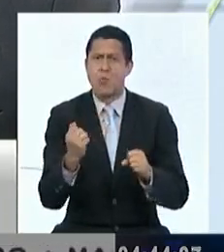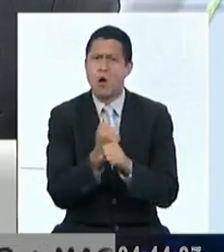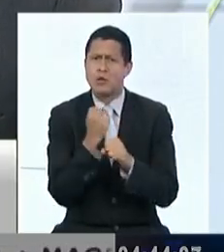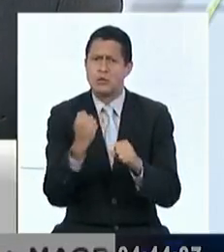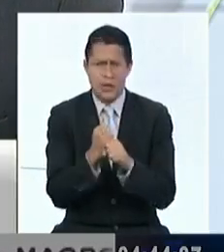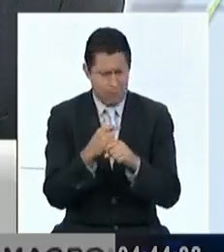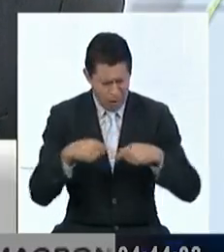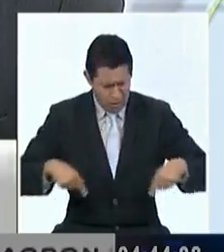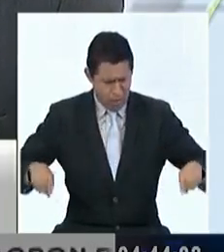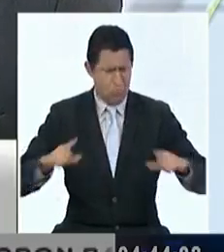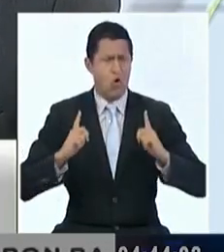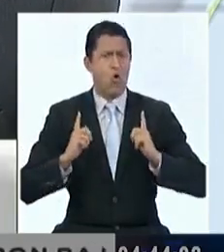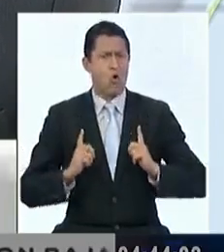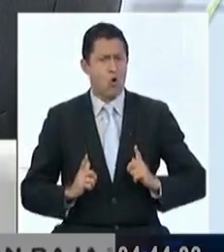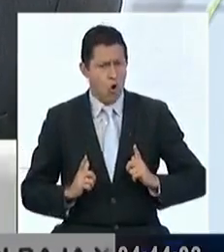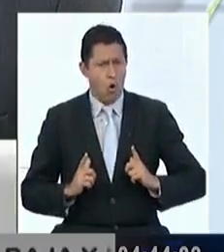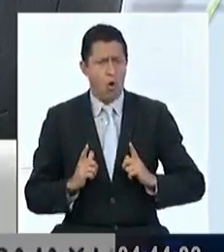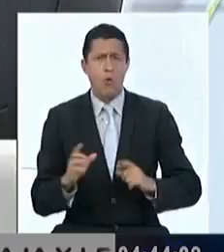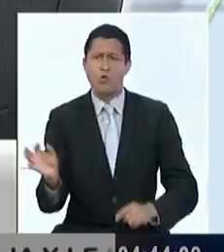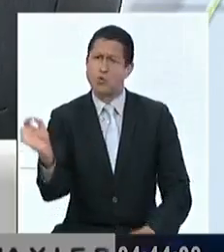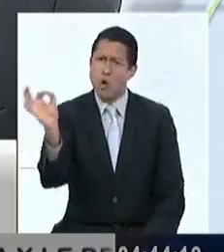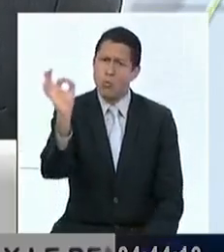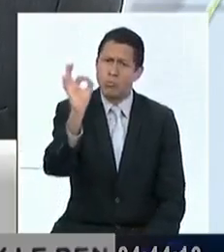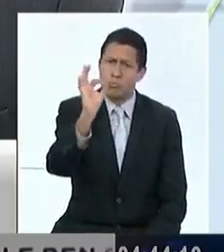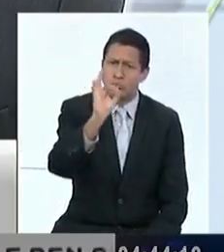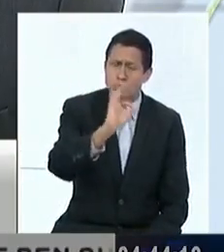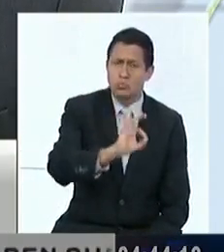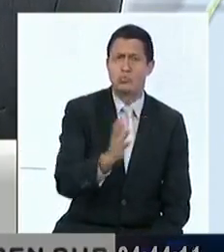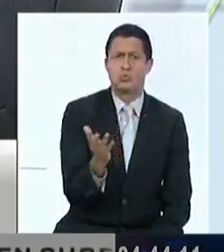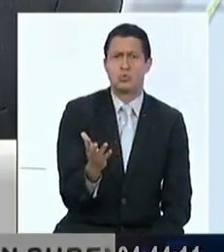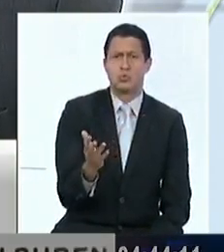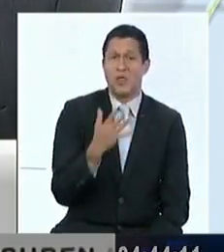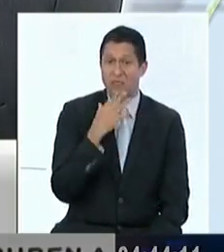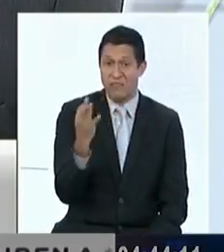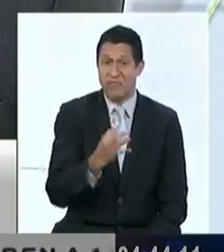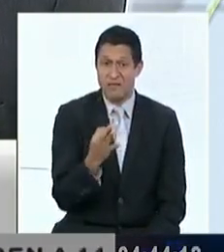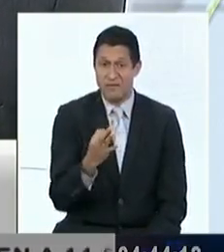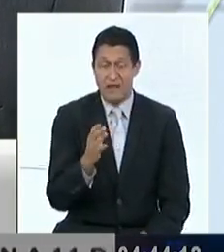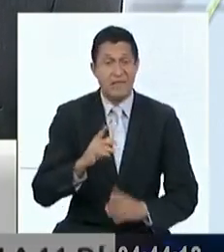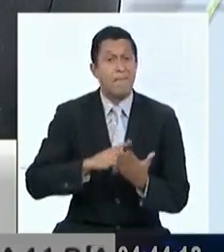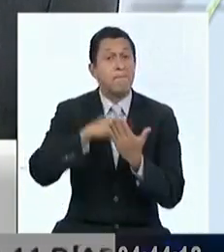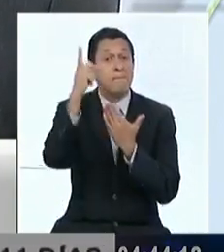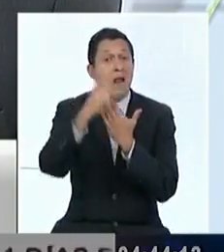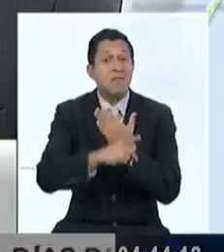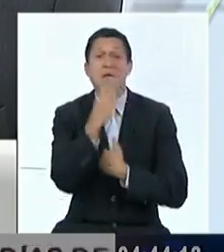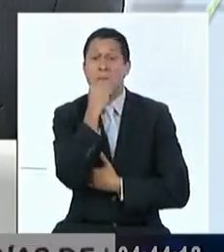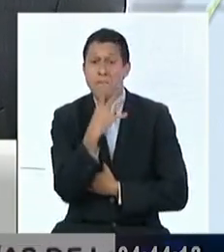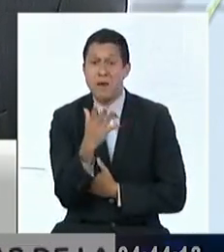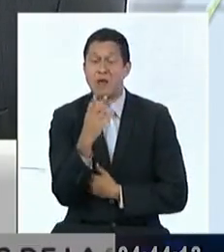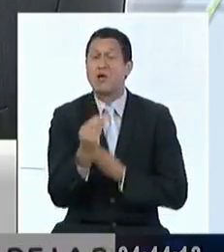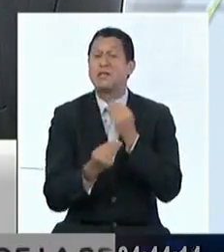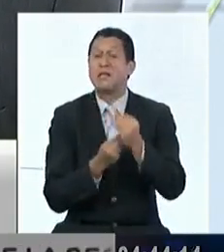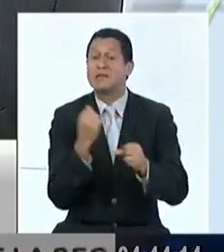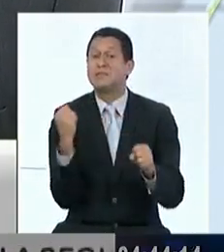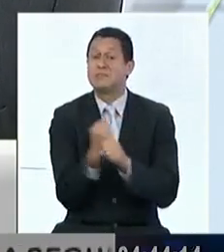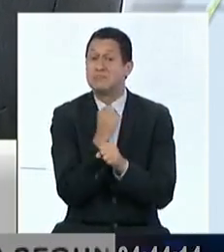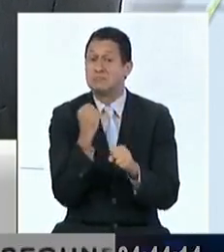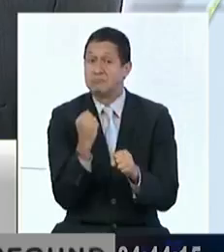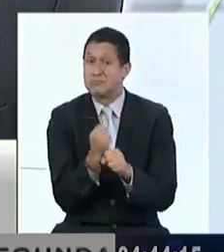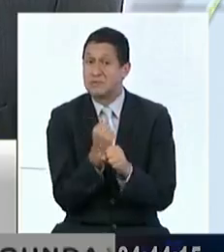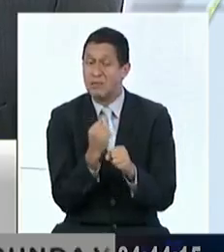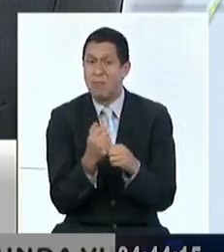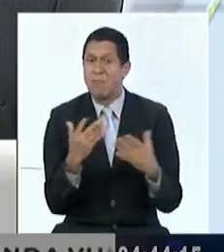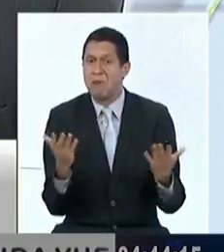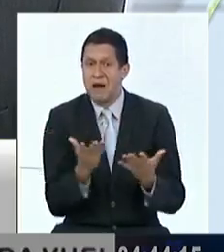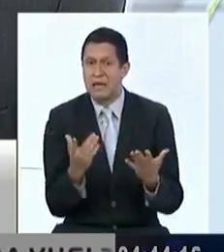de trabajo las jornadas laborales que se realmente que se planifique bien lo que vendrá siendo el trabajo en función de